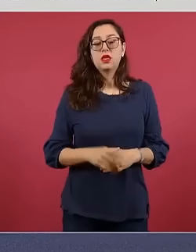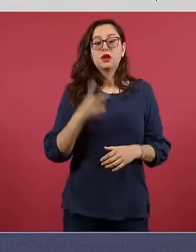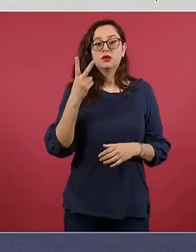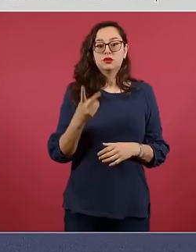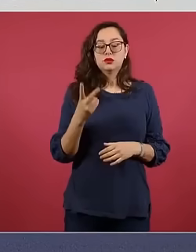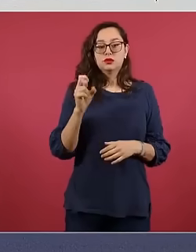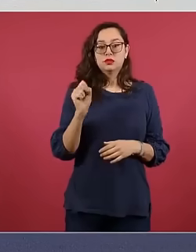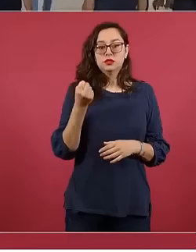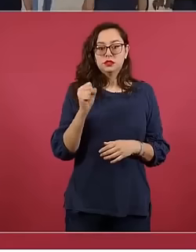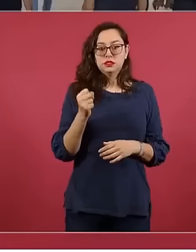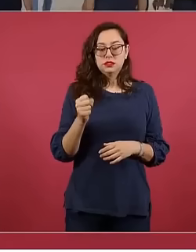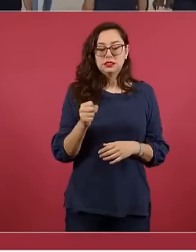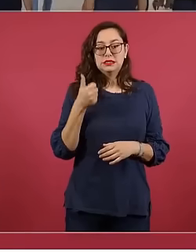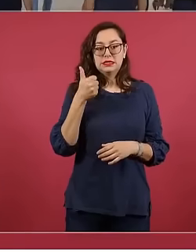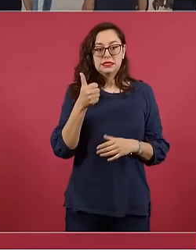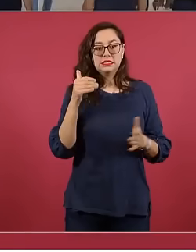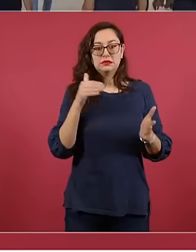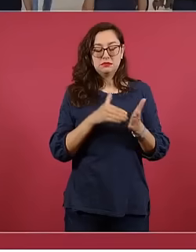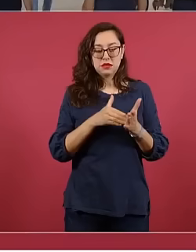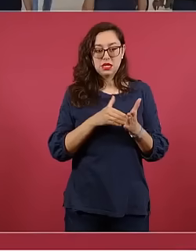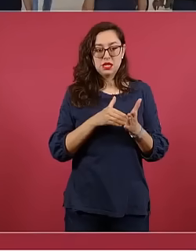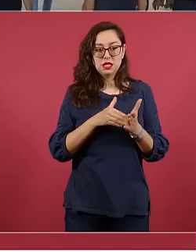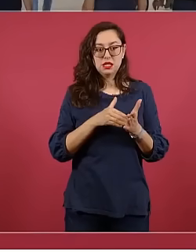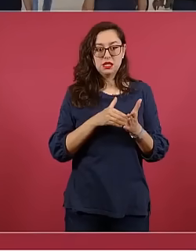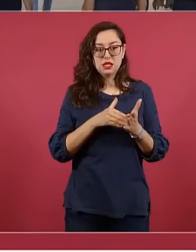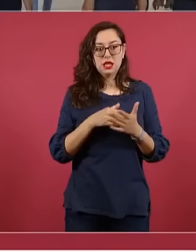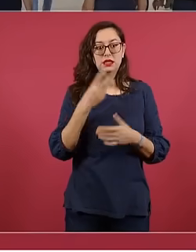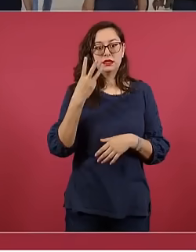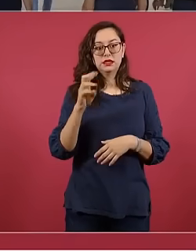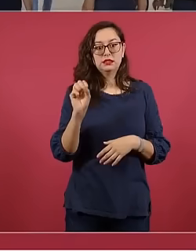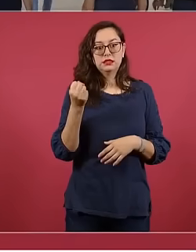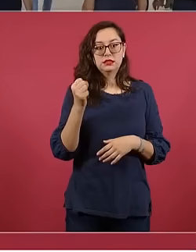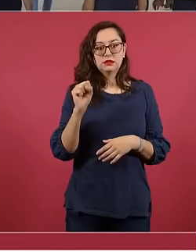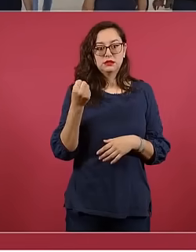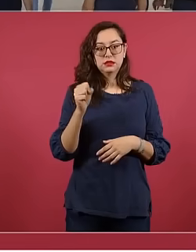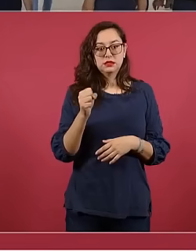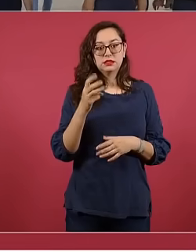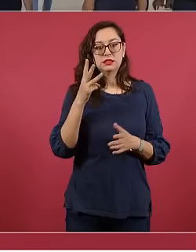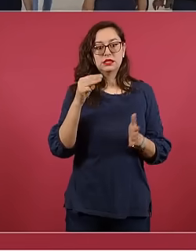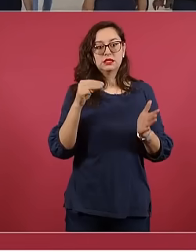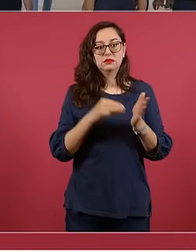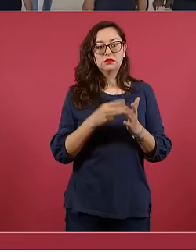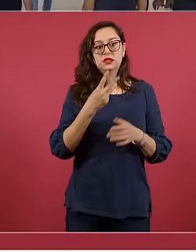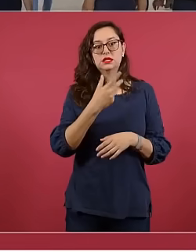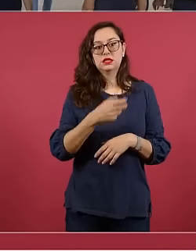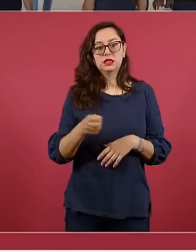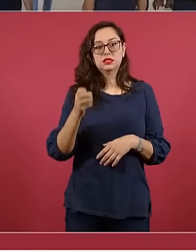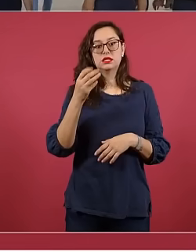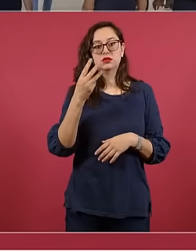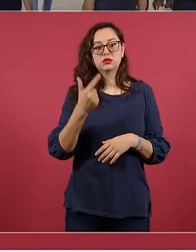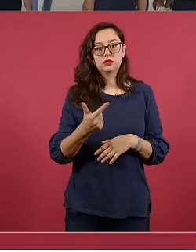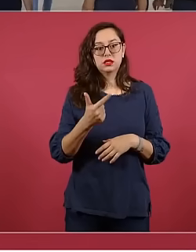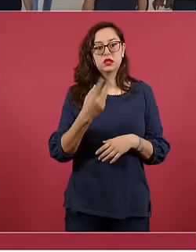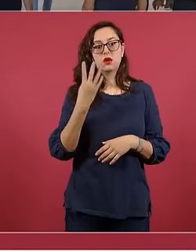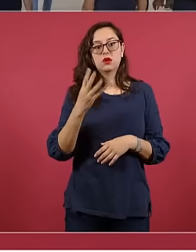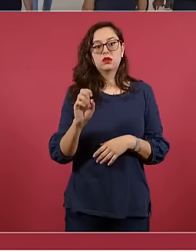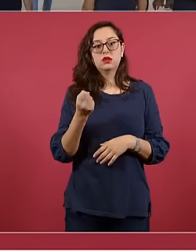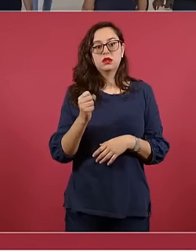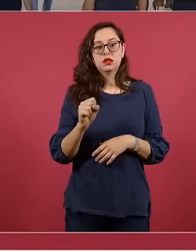6.180 pasajeros que llegaron a Santa Fe. El 3 de septiembre, 6.307. El 4 de septiembre,